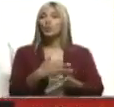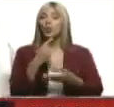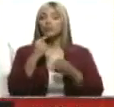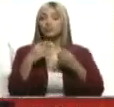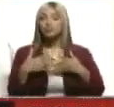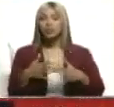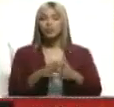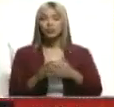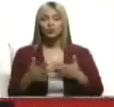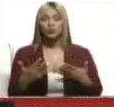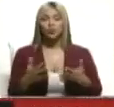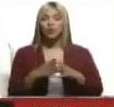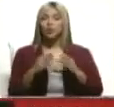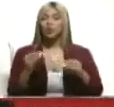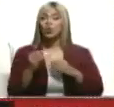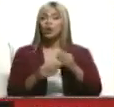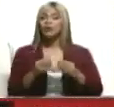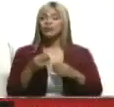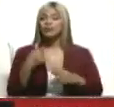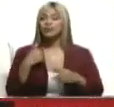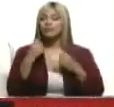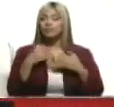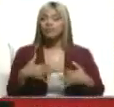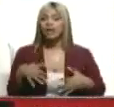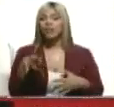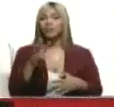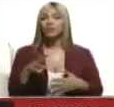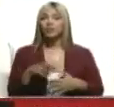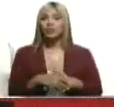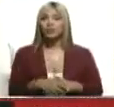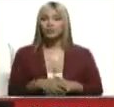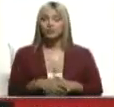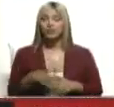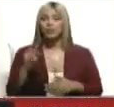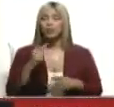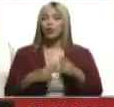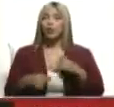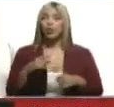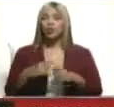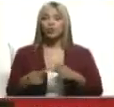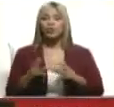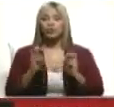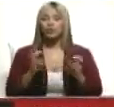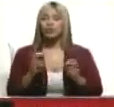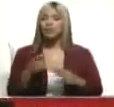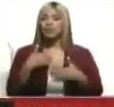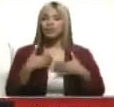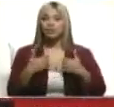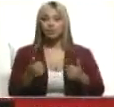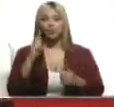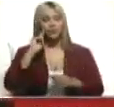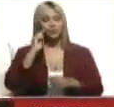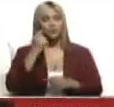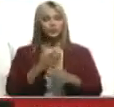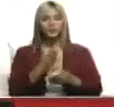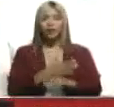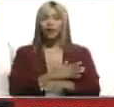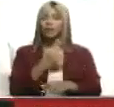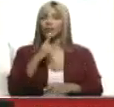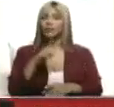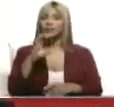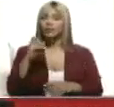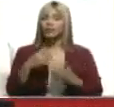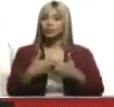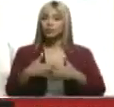función de todo lo que hemos perdido el pueblo venezolano. Y hablamos, entre otras cosas, del tema de la salud. Bien, recordemos que Citgo,